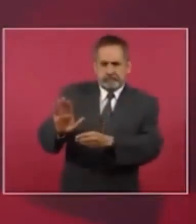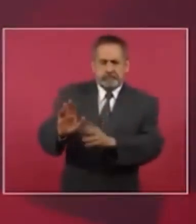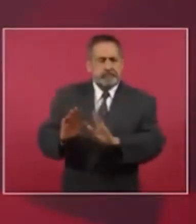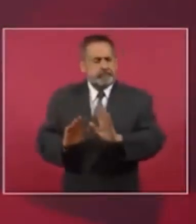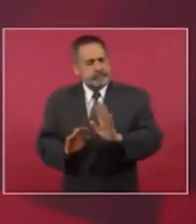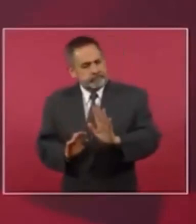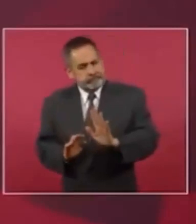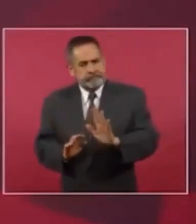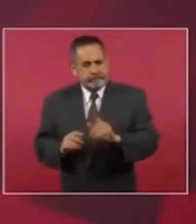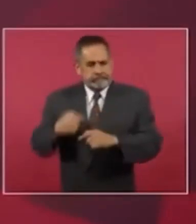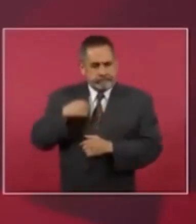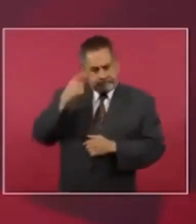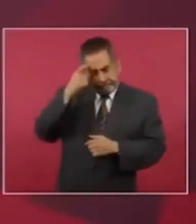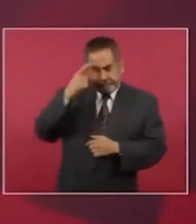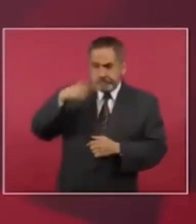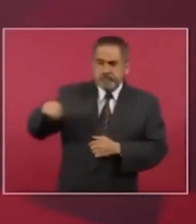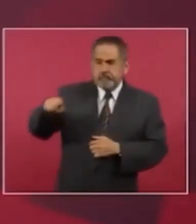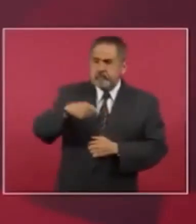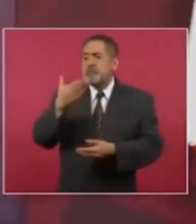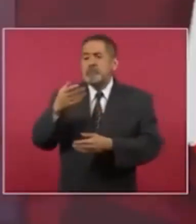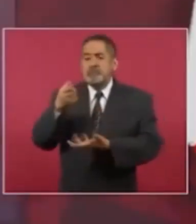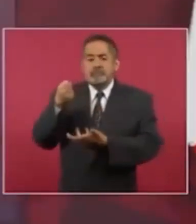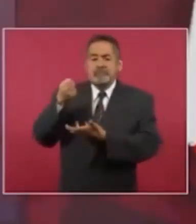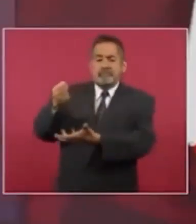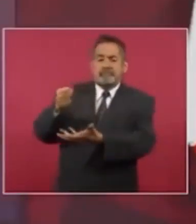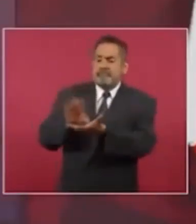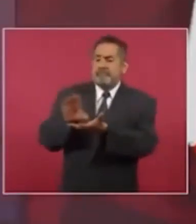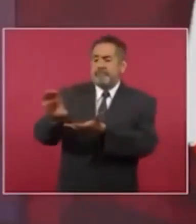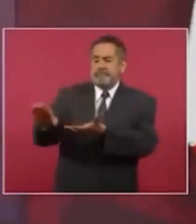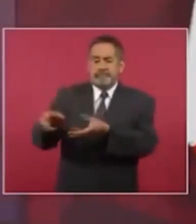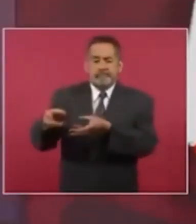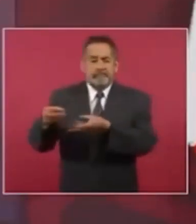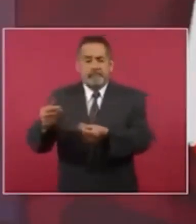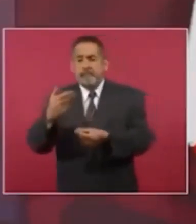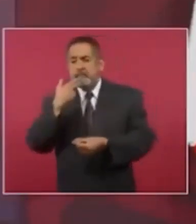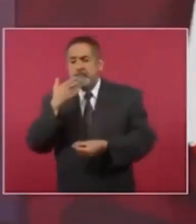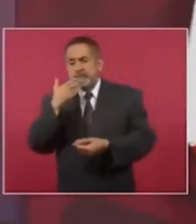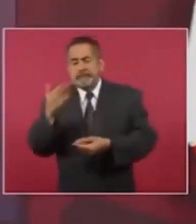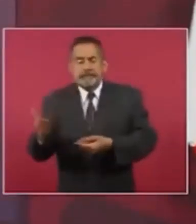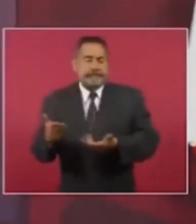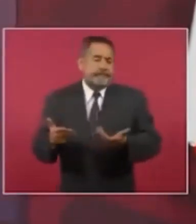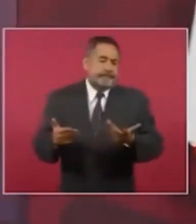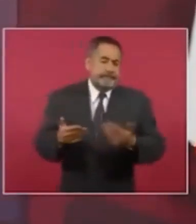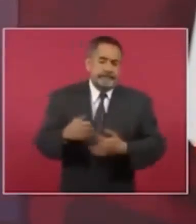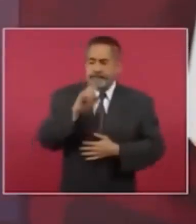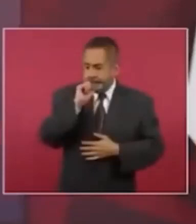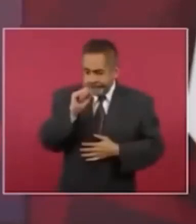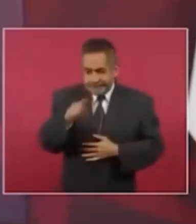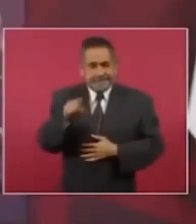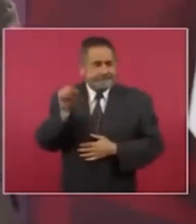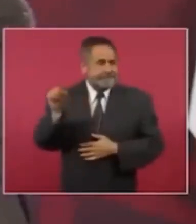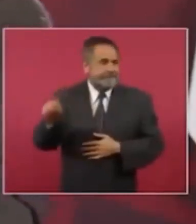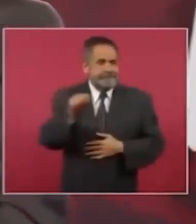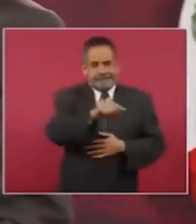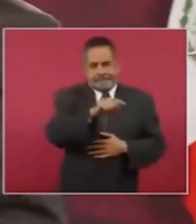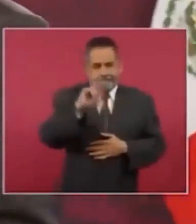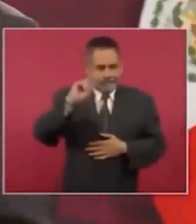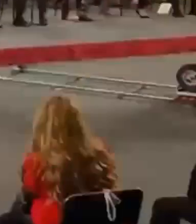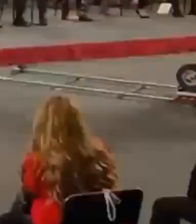el que manejen bien su presupuesto, porque también en las universidades,